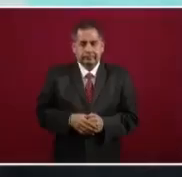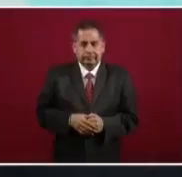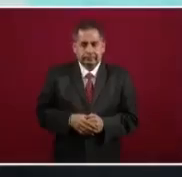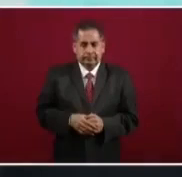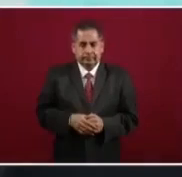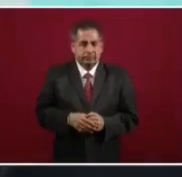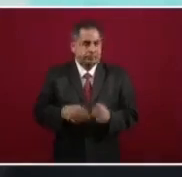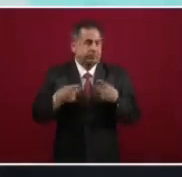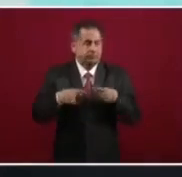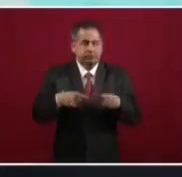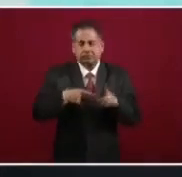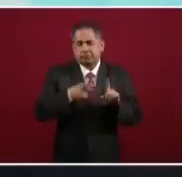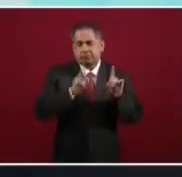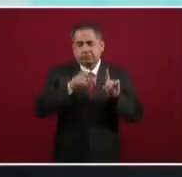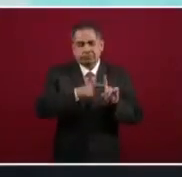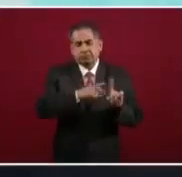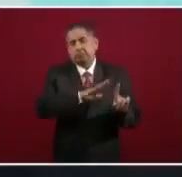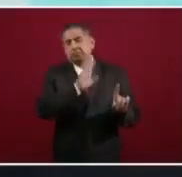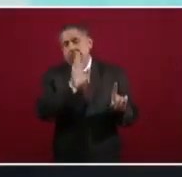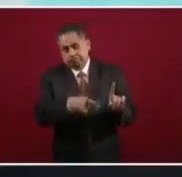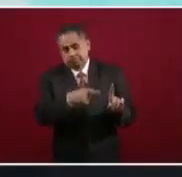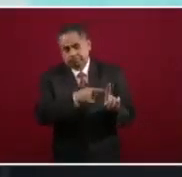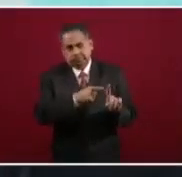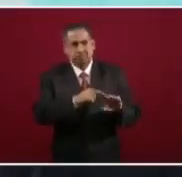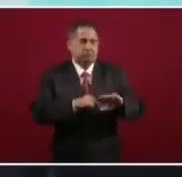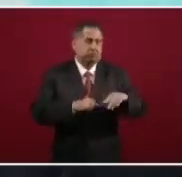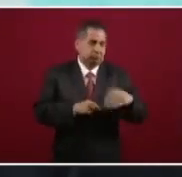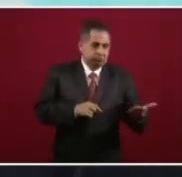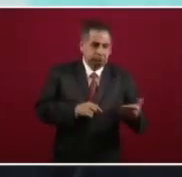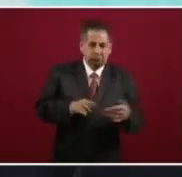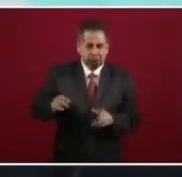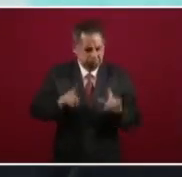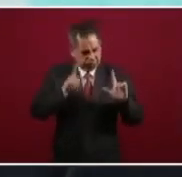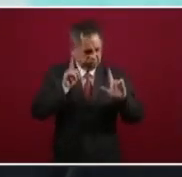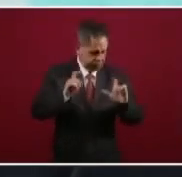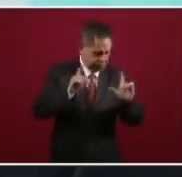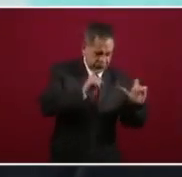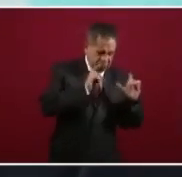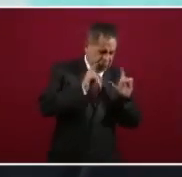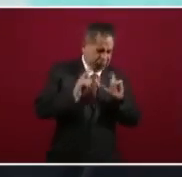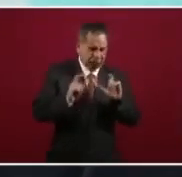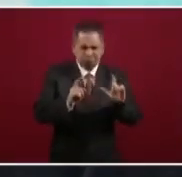presunto delincuente le sumaban fotos